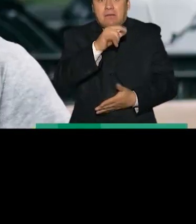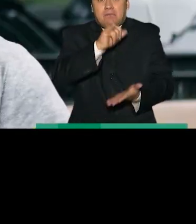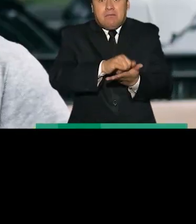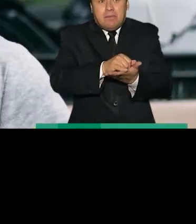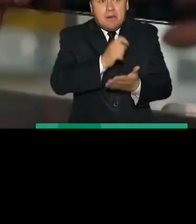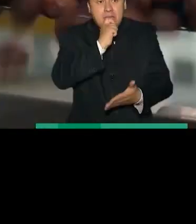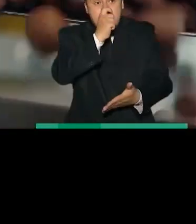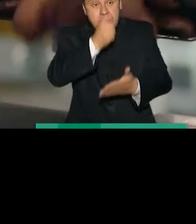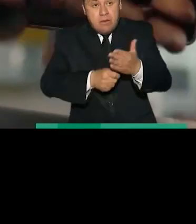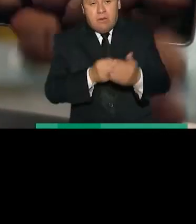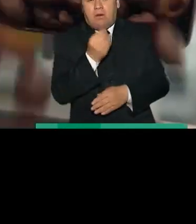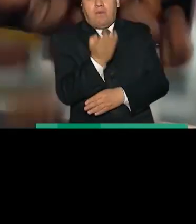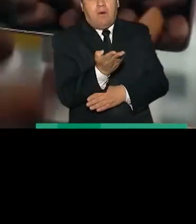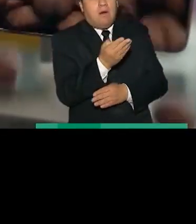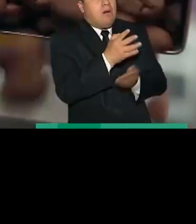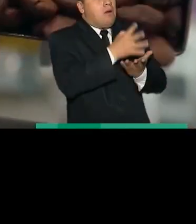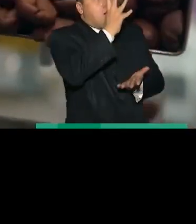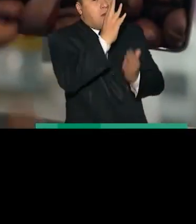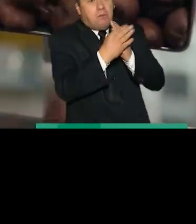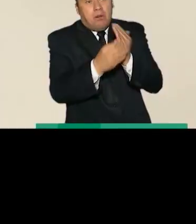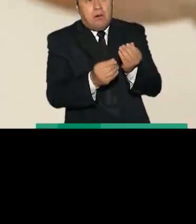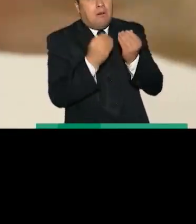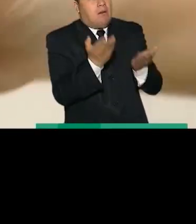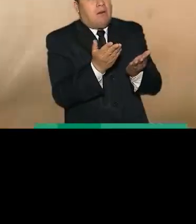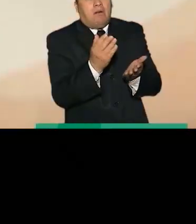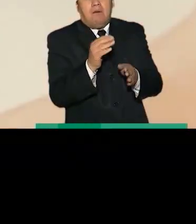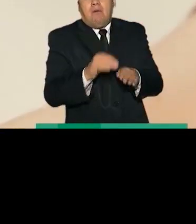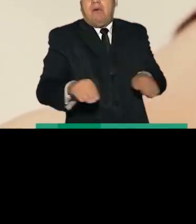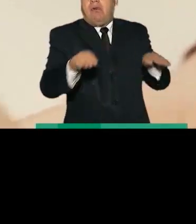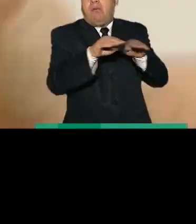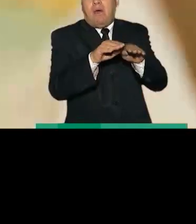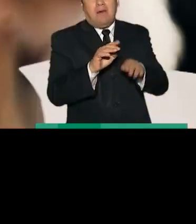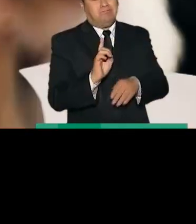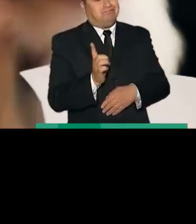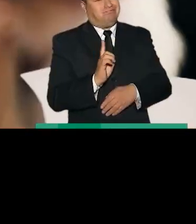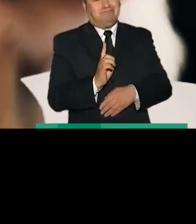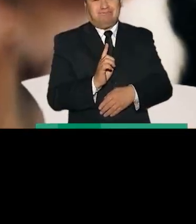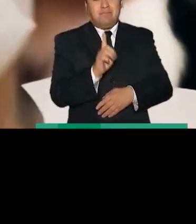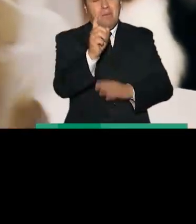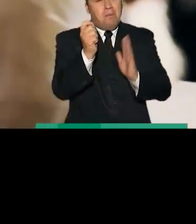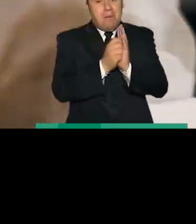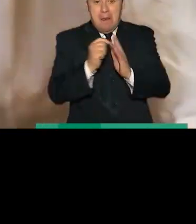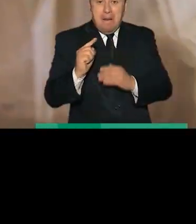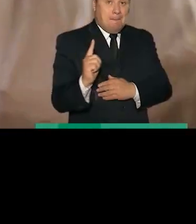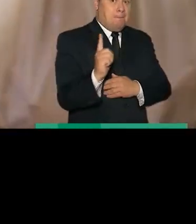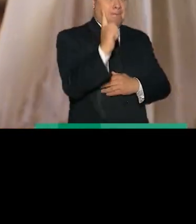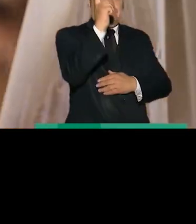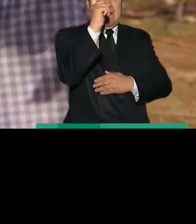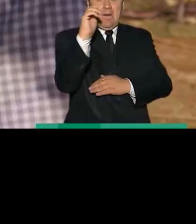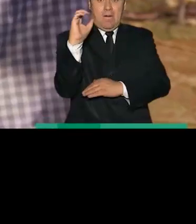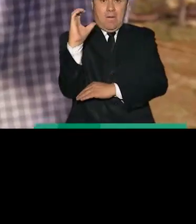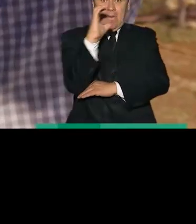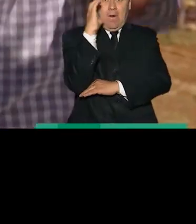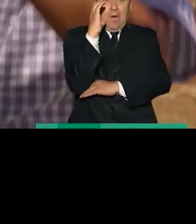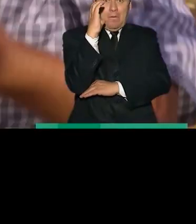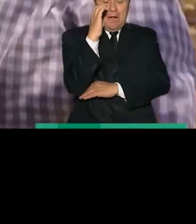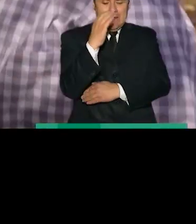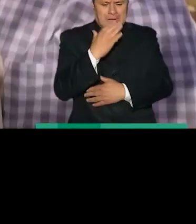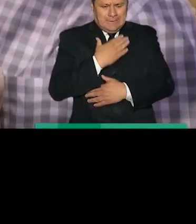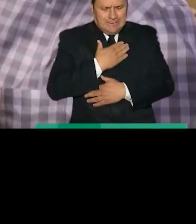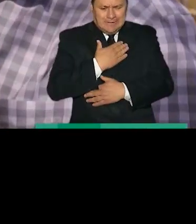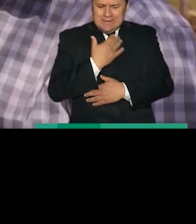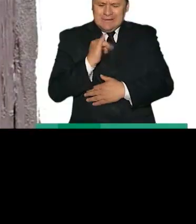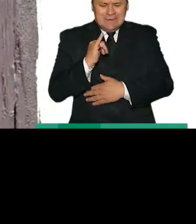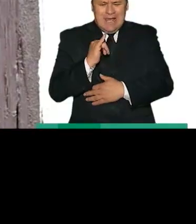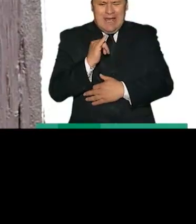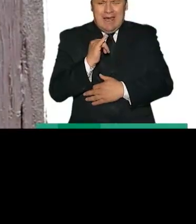colombianos paguen el mismo IVA de un producto sin importar sus ingresos. Por eso, por primera vez en nuestro país,